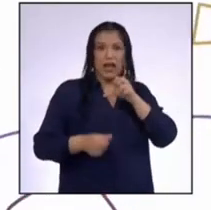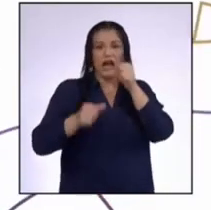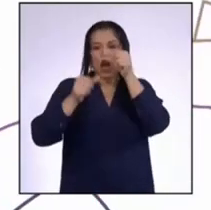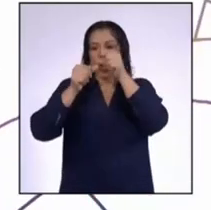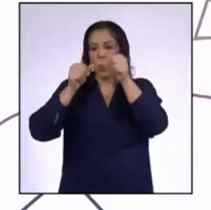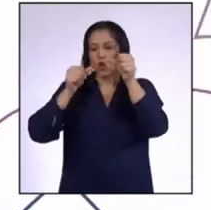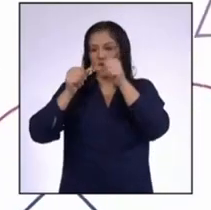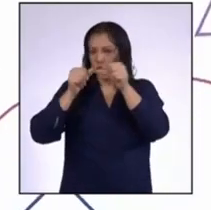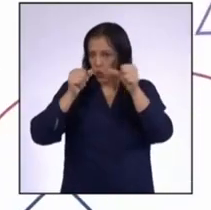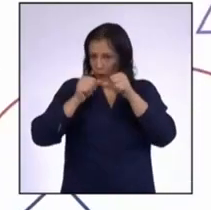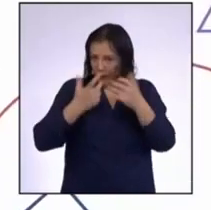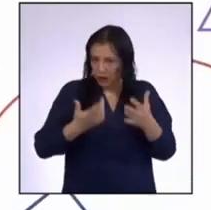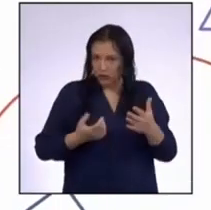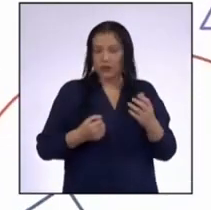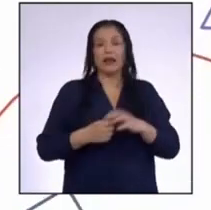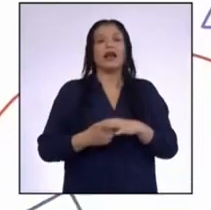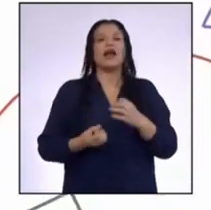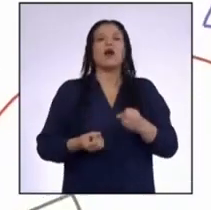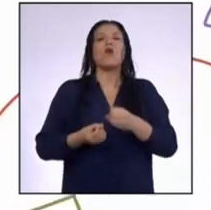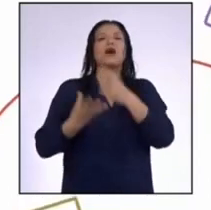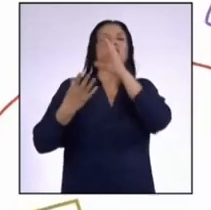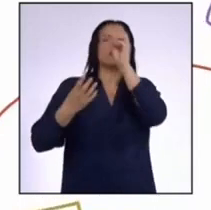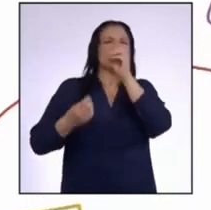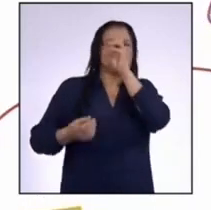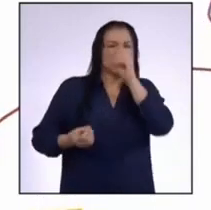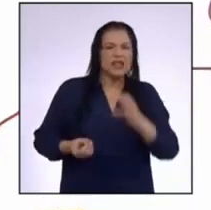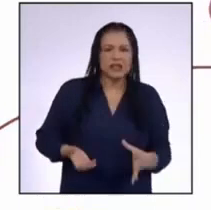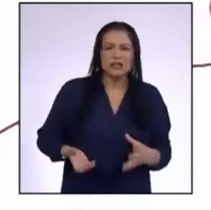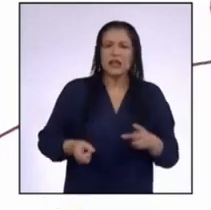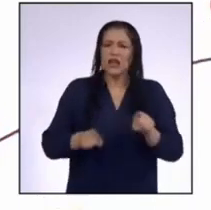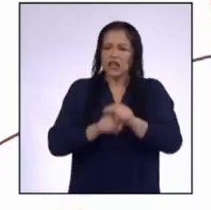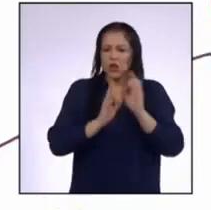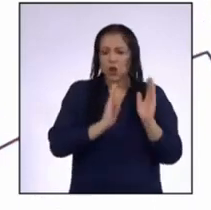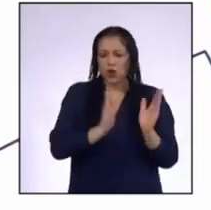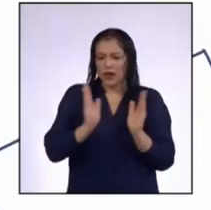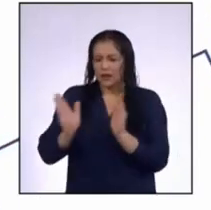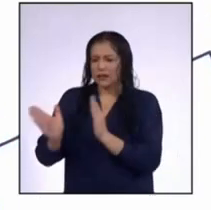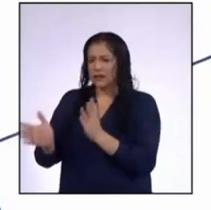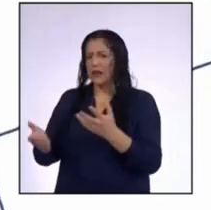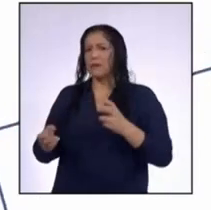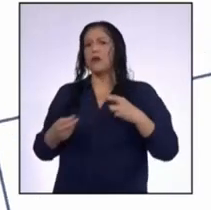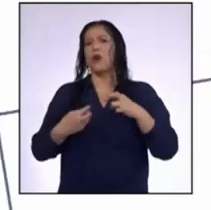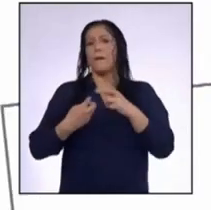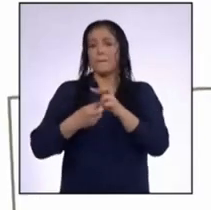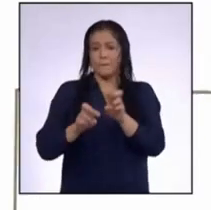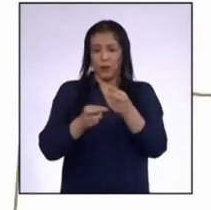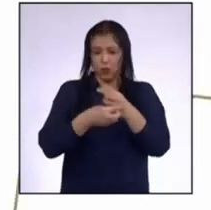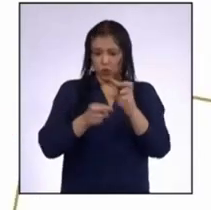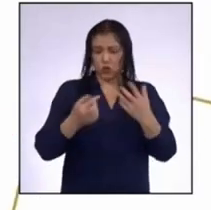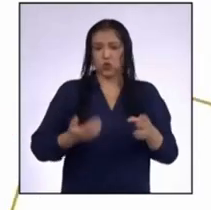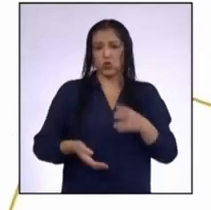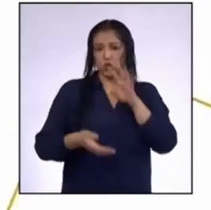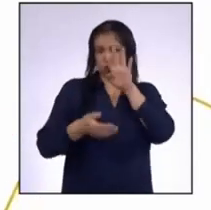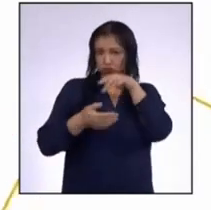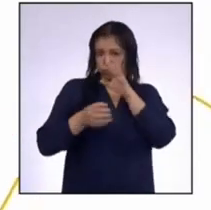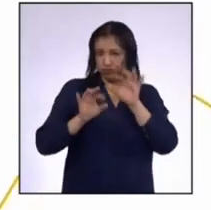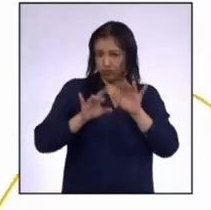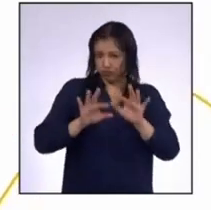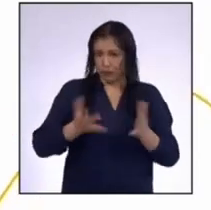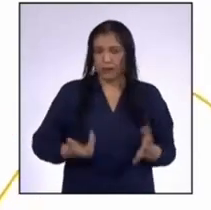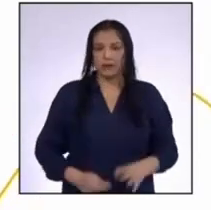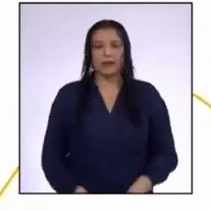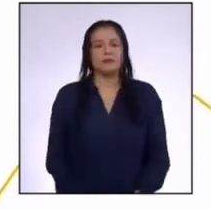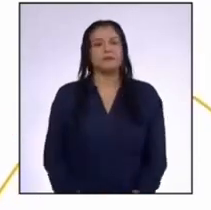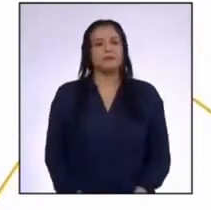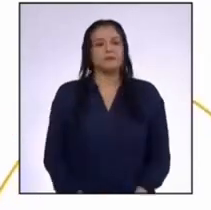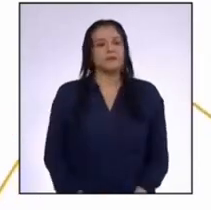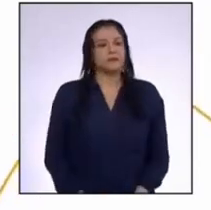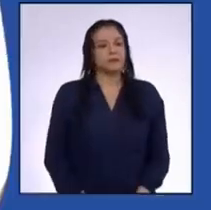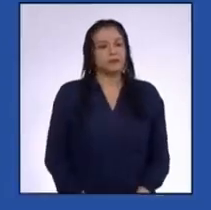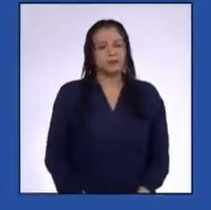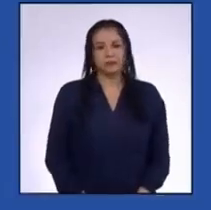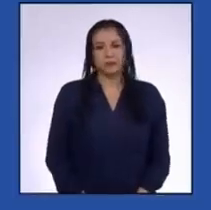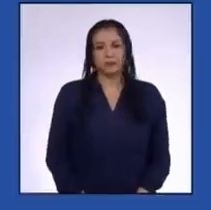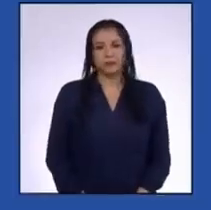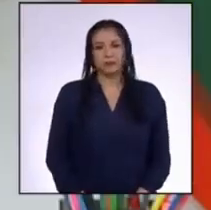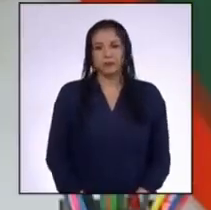números racionales, el interés compuesto y organizaremos nuestros productos en la cartilla digital.